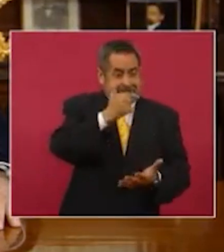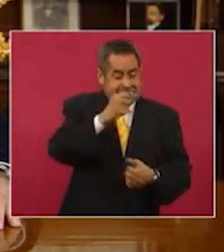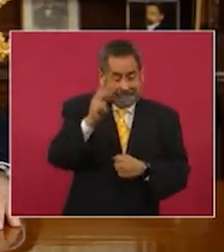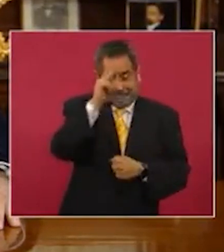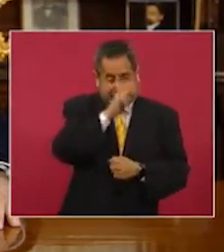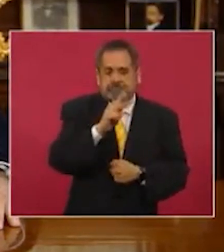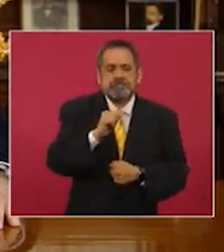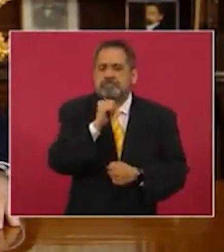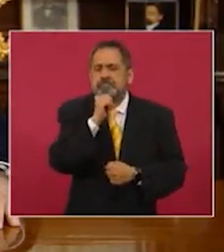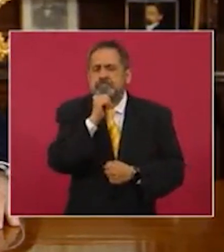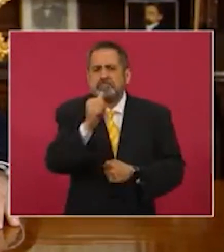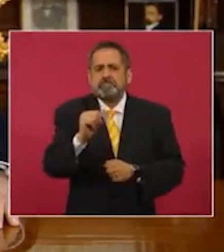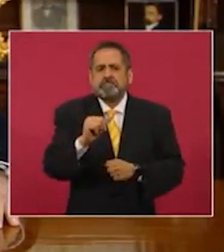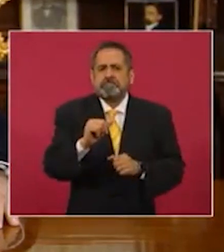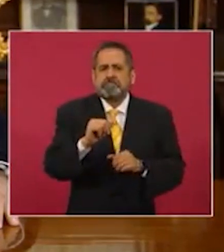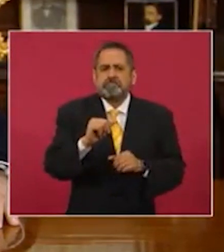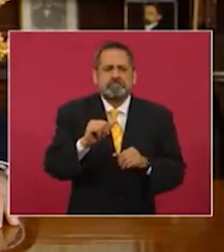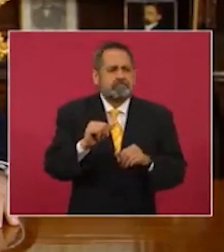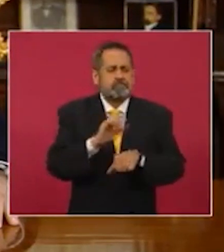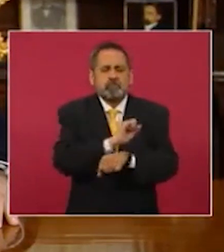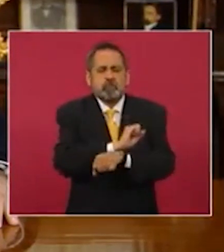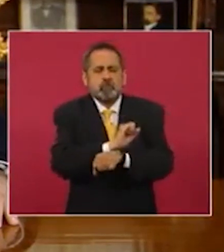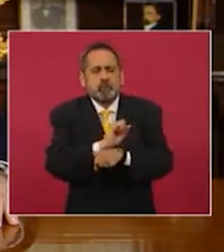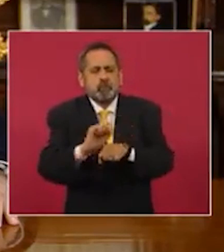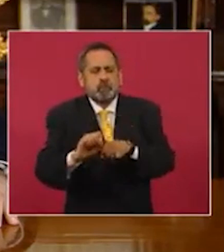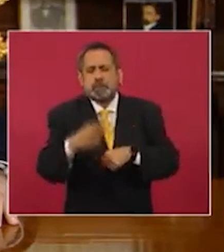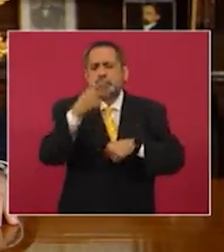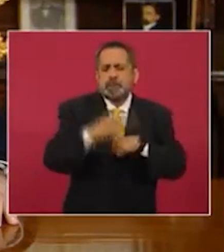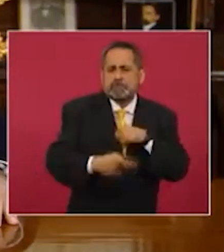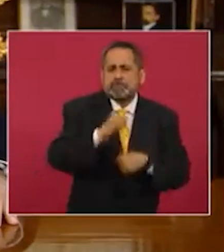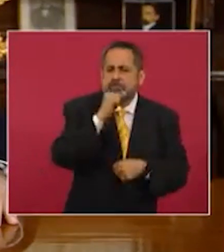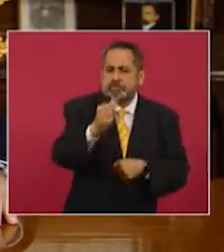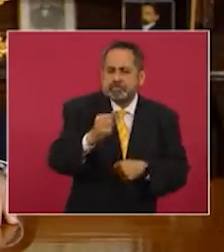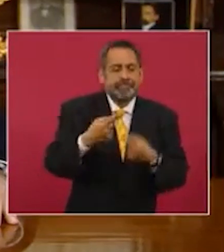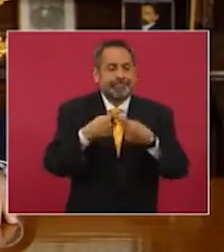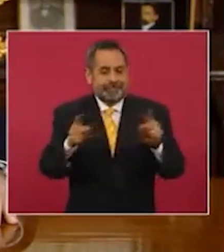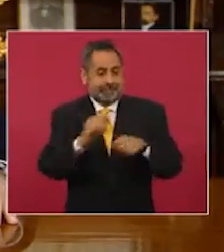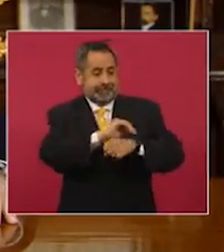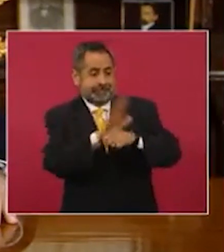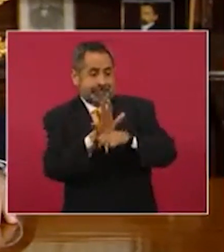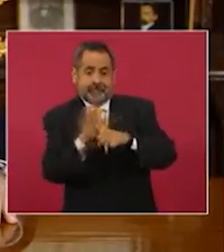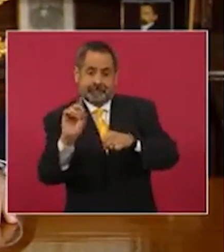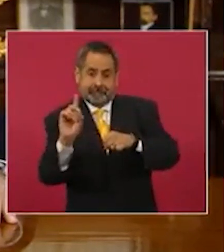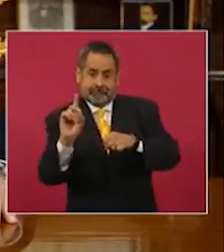de peligro que la variante Delta.